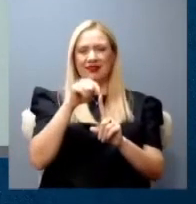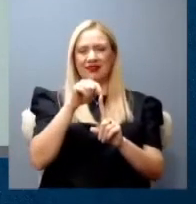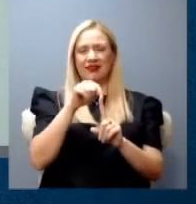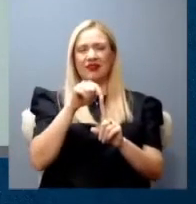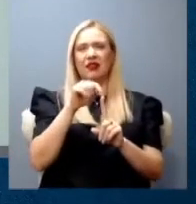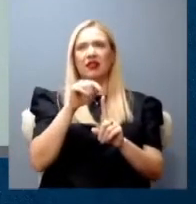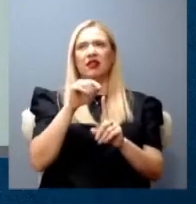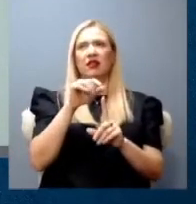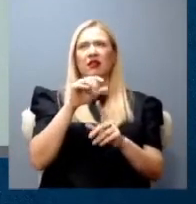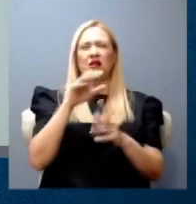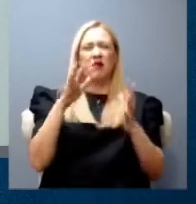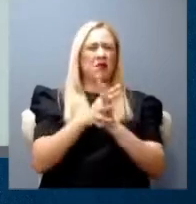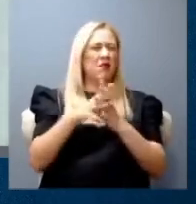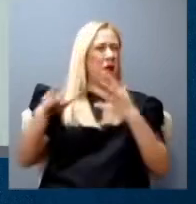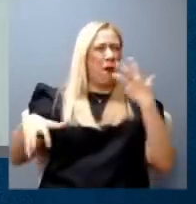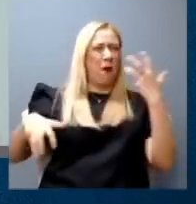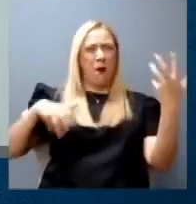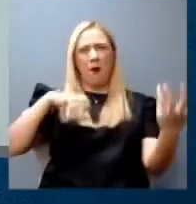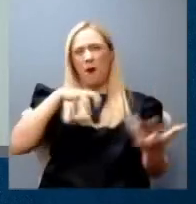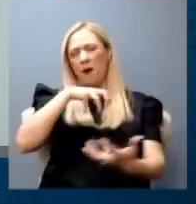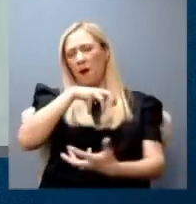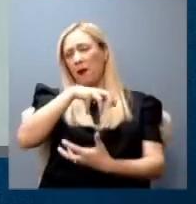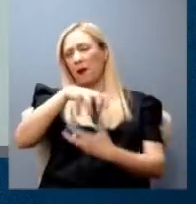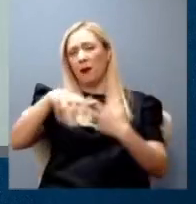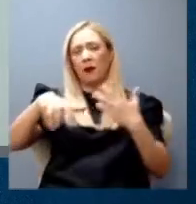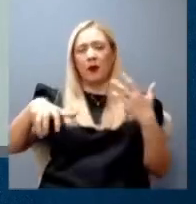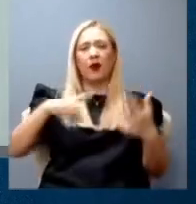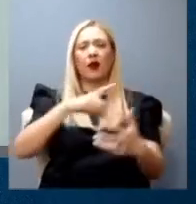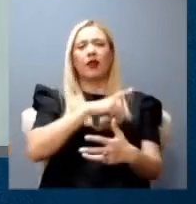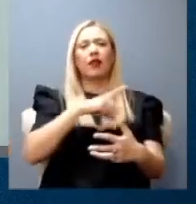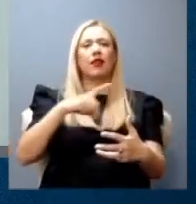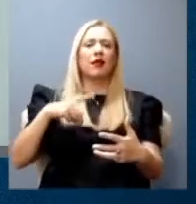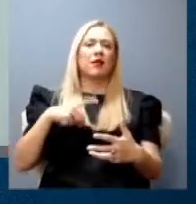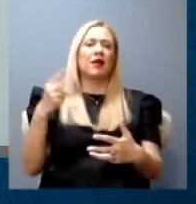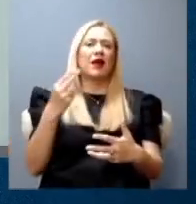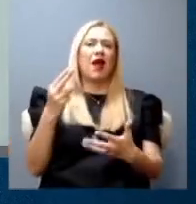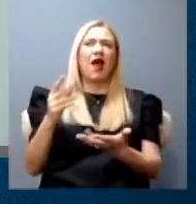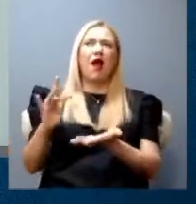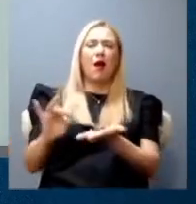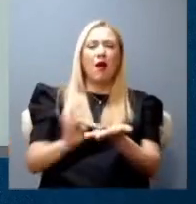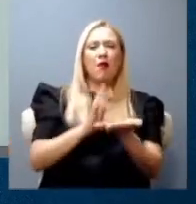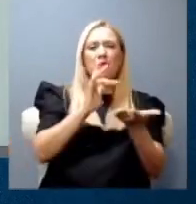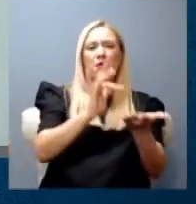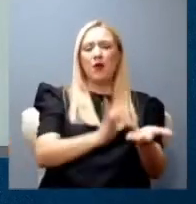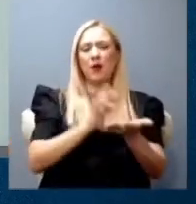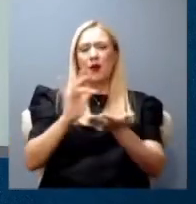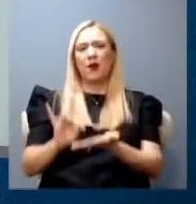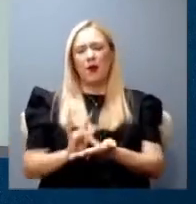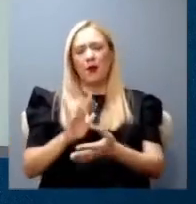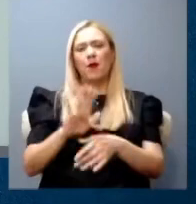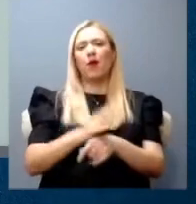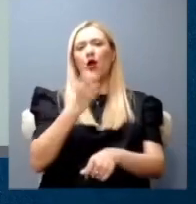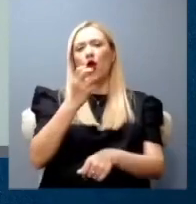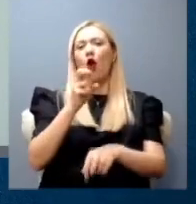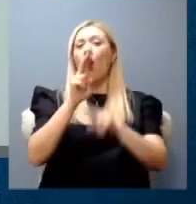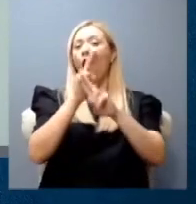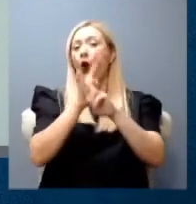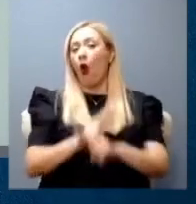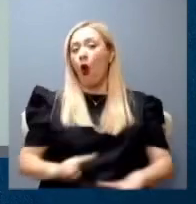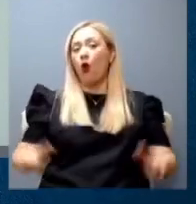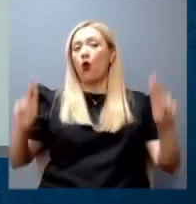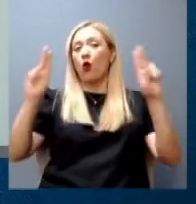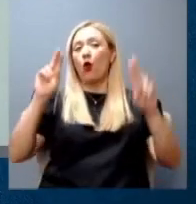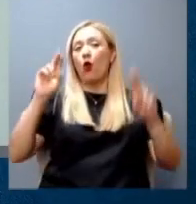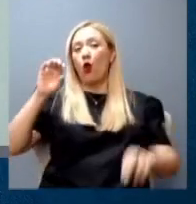periodo de violencia también tiene que tener otro tipo de colaboraciones. En ese sentido, la ONU, por ejemplo,